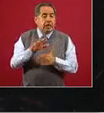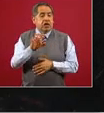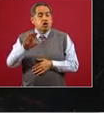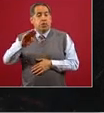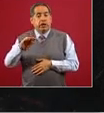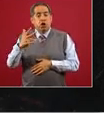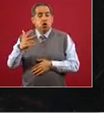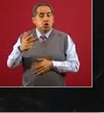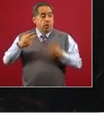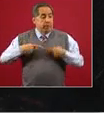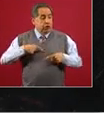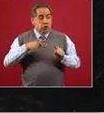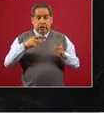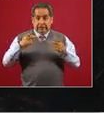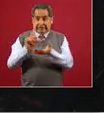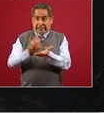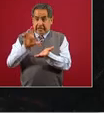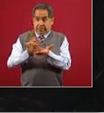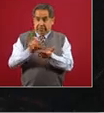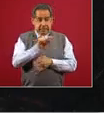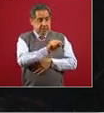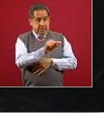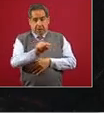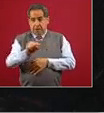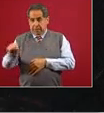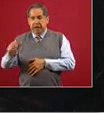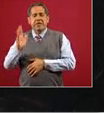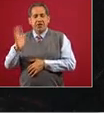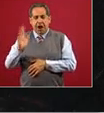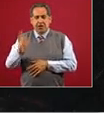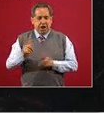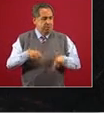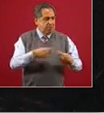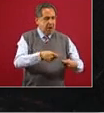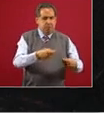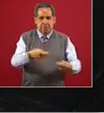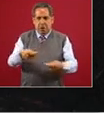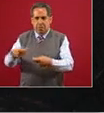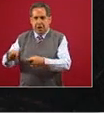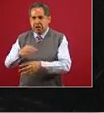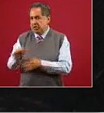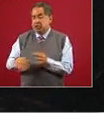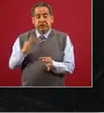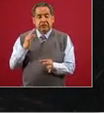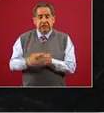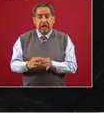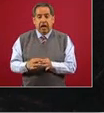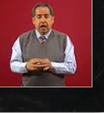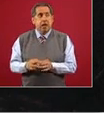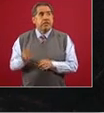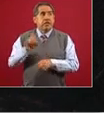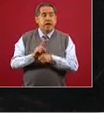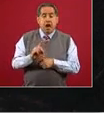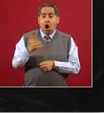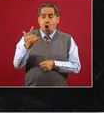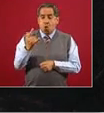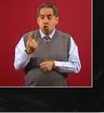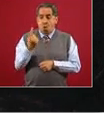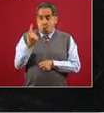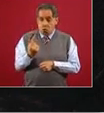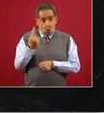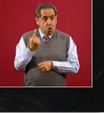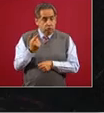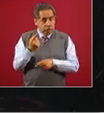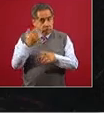744,598 personas con discapacidad esta pensión, que ya recibieron el 1 de julio quienes